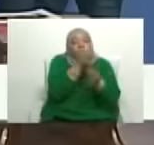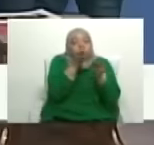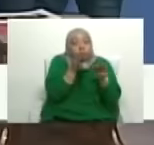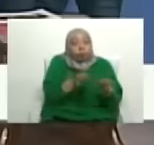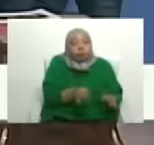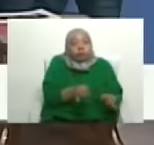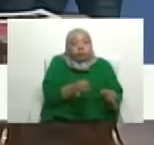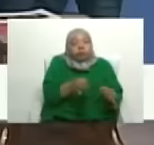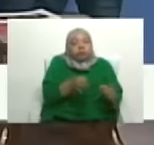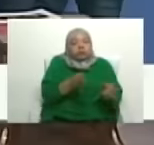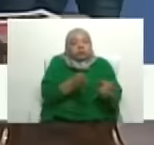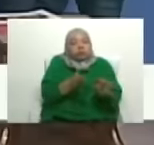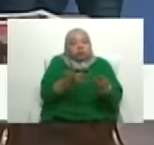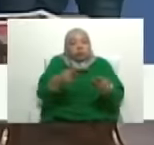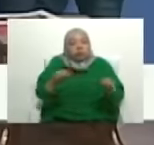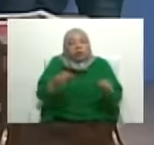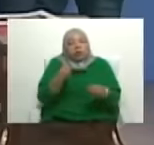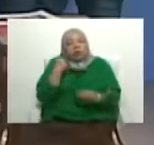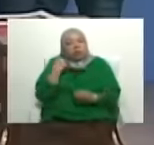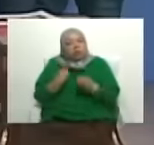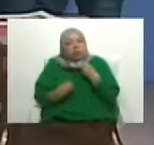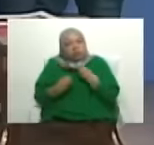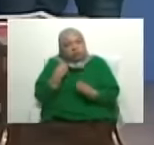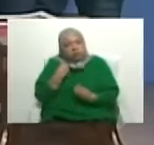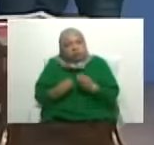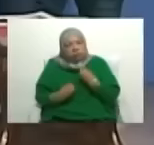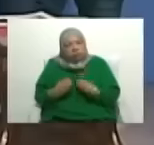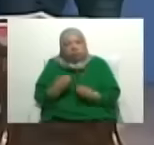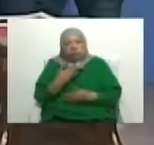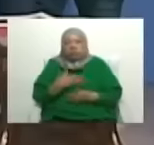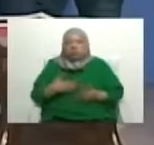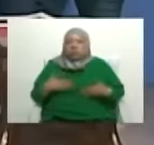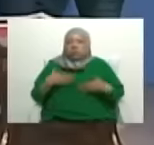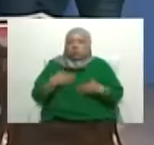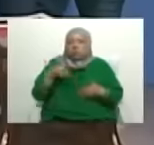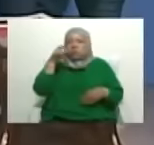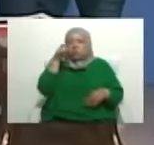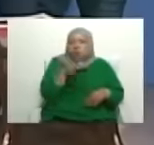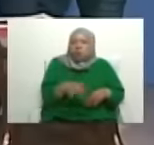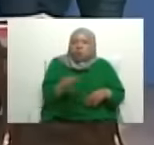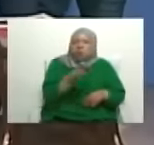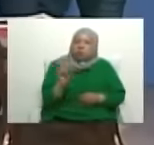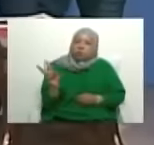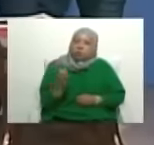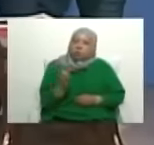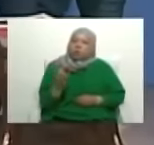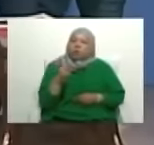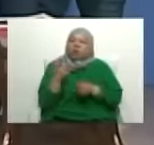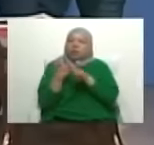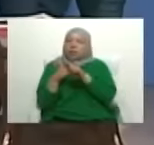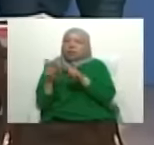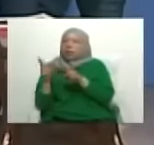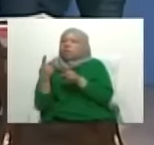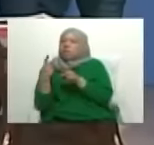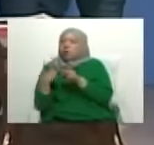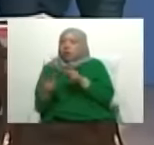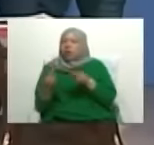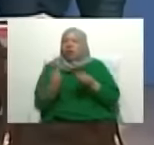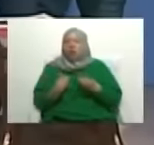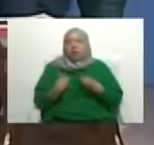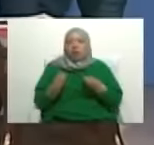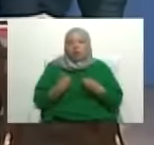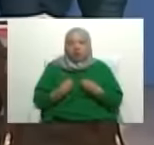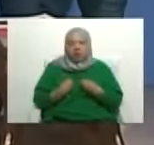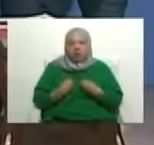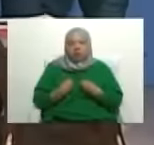la zozobra, en la angustia, en el malestar al pueblo de Venezuela en distintas etapas de la vida